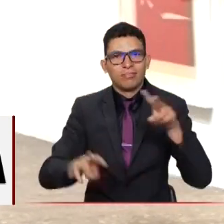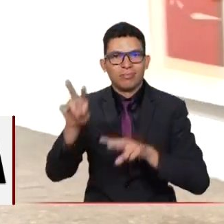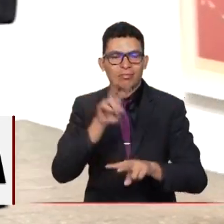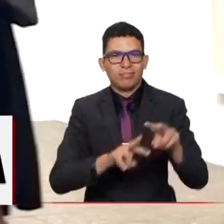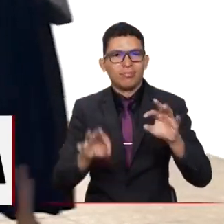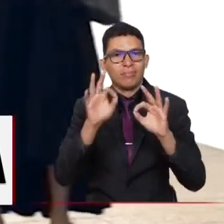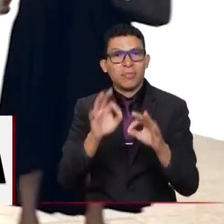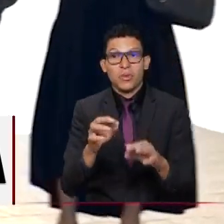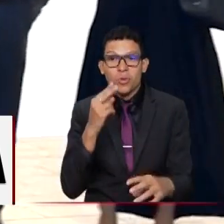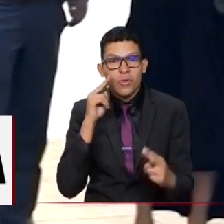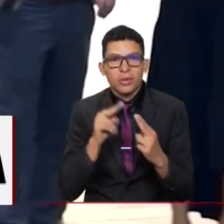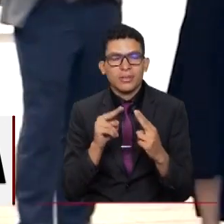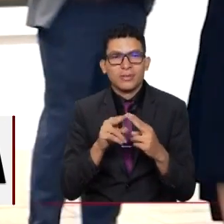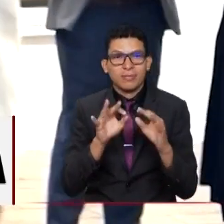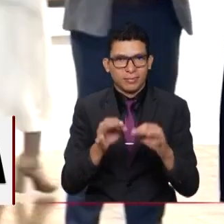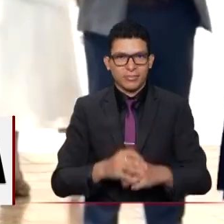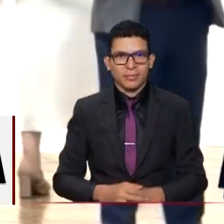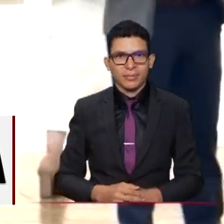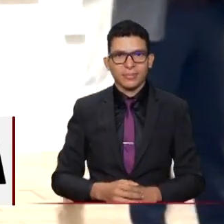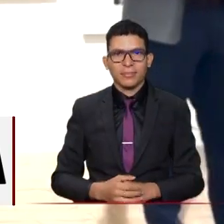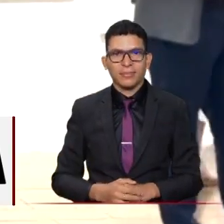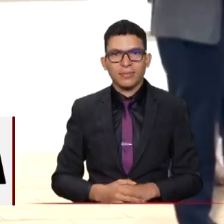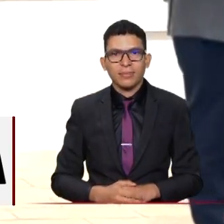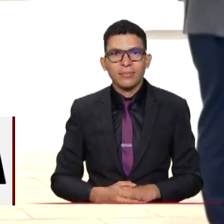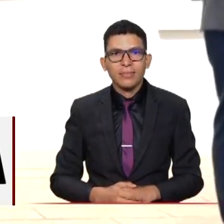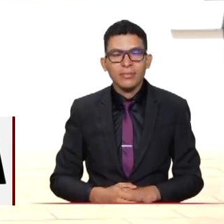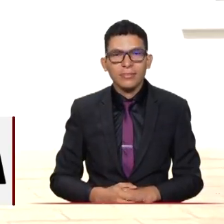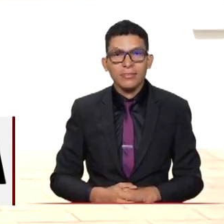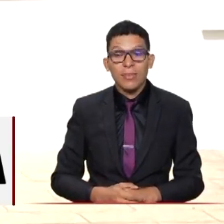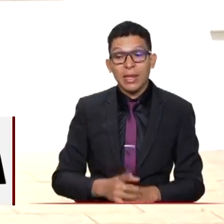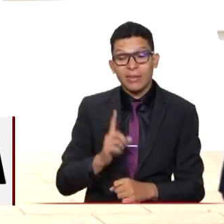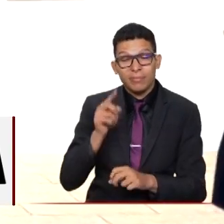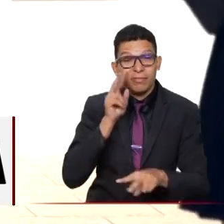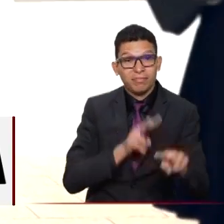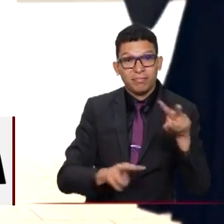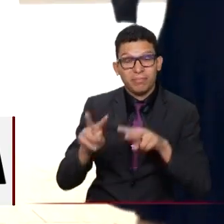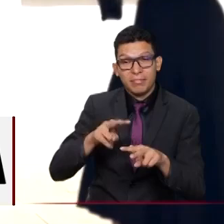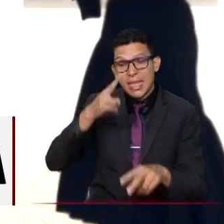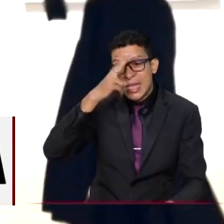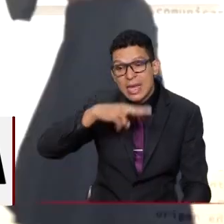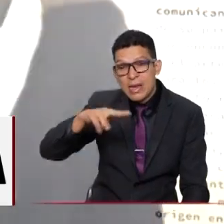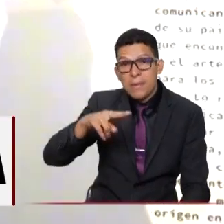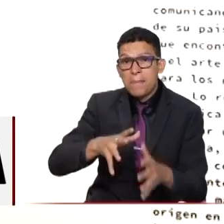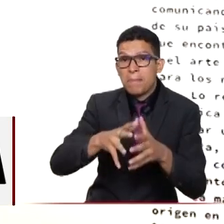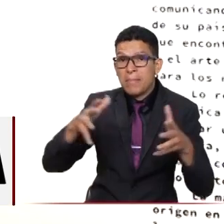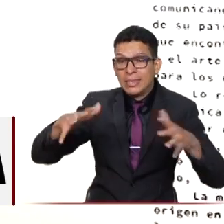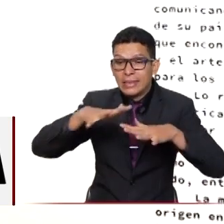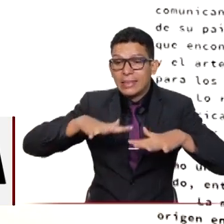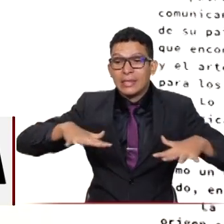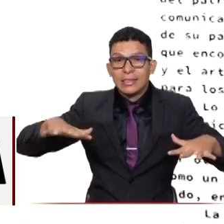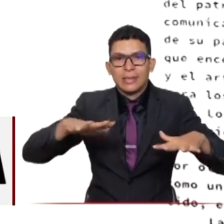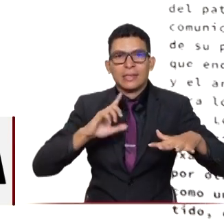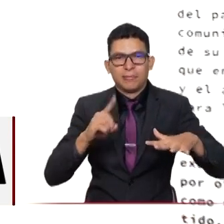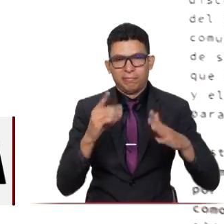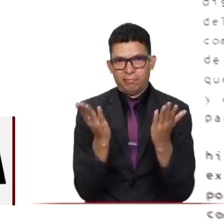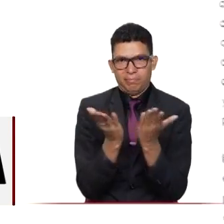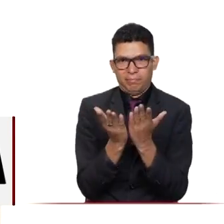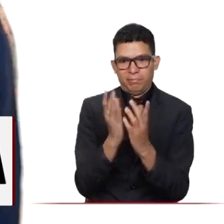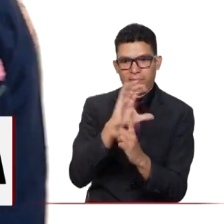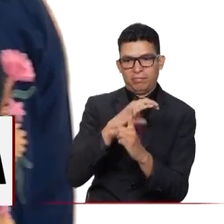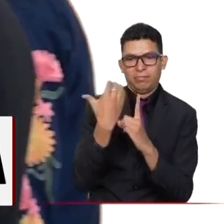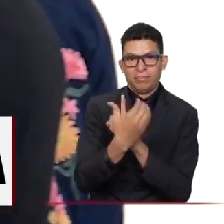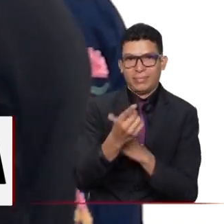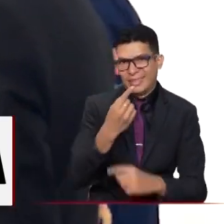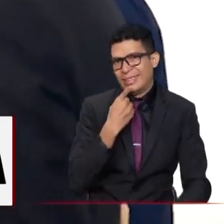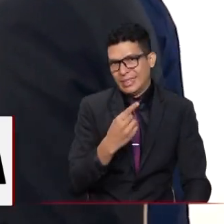para quienes no lo conocen? Bueno, el museo tiene como sus grandes hijos, sus grandes áreas. Tenemos el área de educación y cultura, como